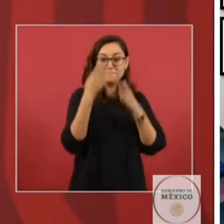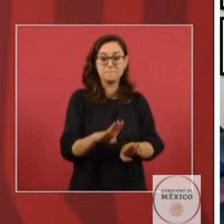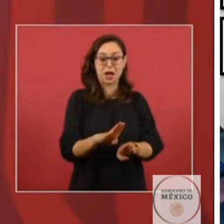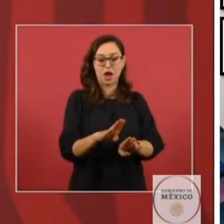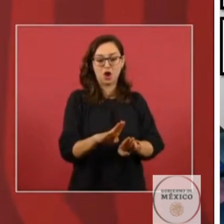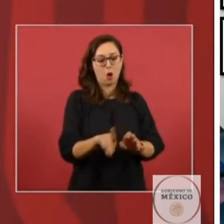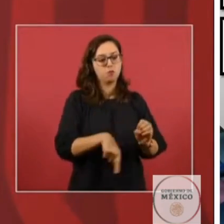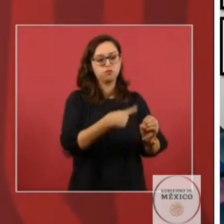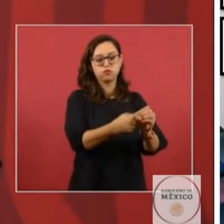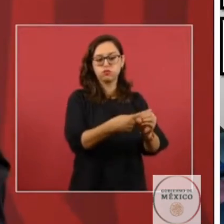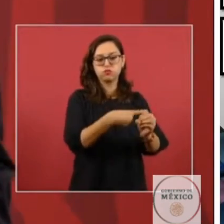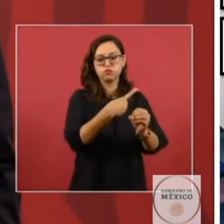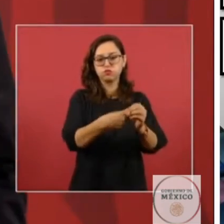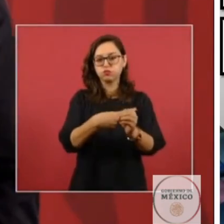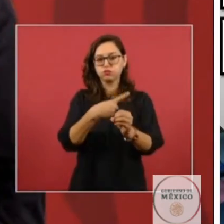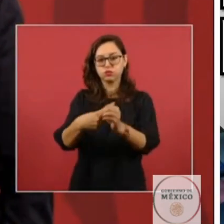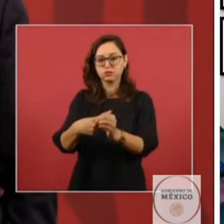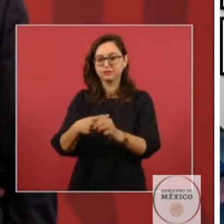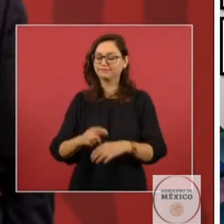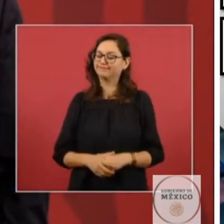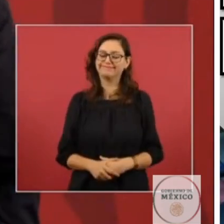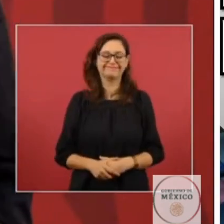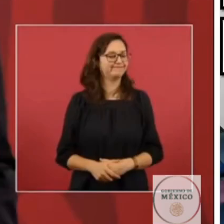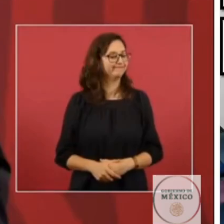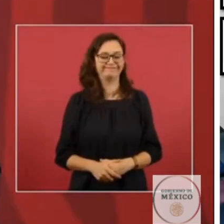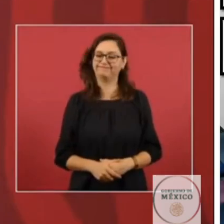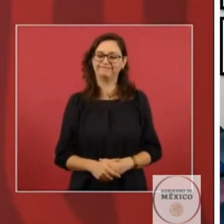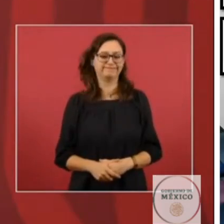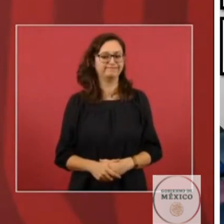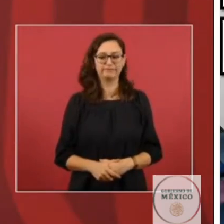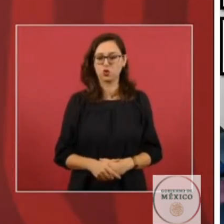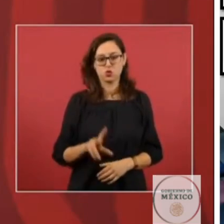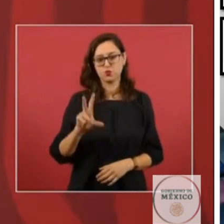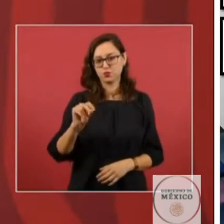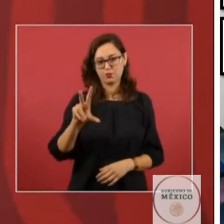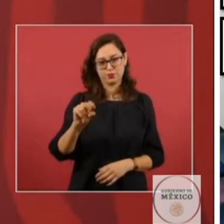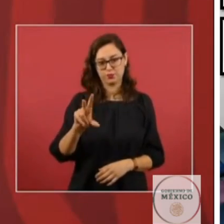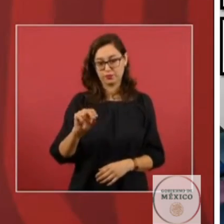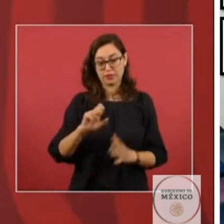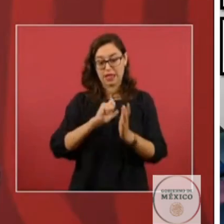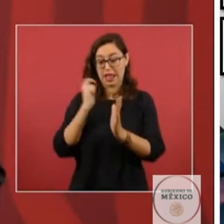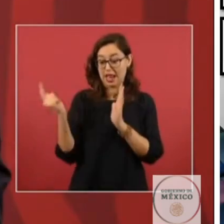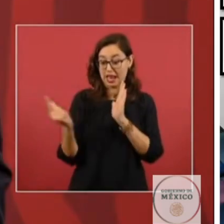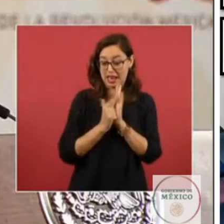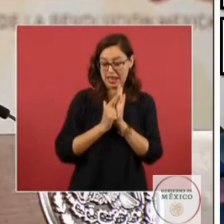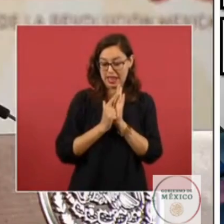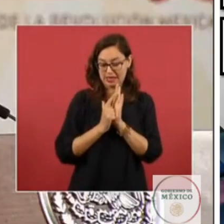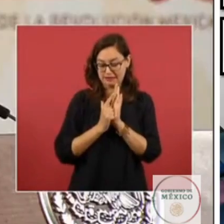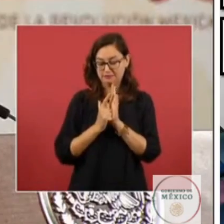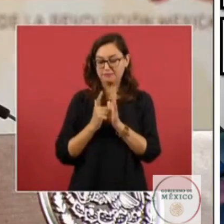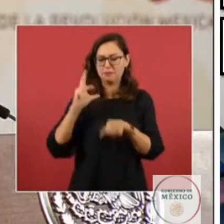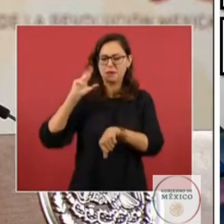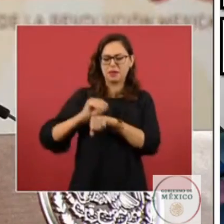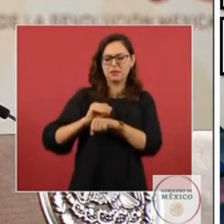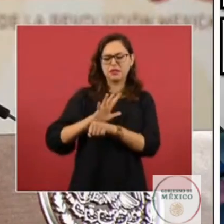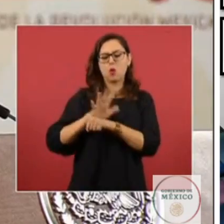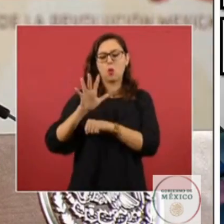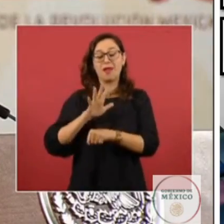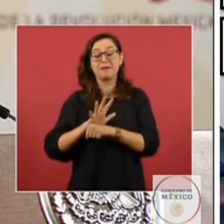un diálogo para un asunto, para otro, para lo que sea, con la Fiscalía General de la República. Hemos firmado un